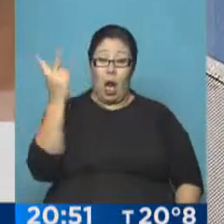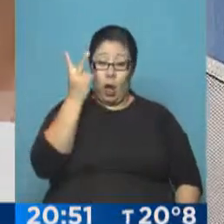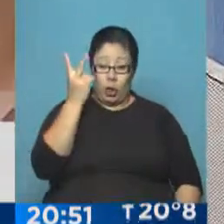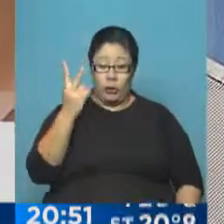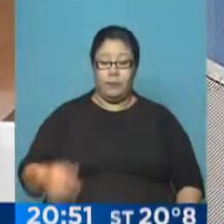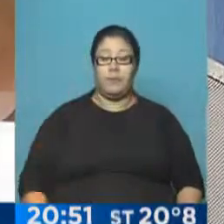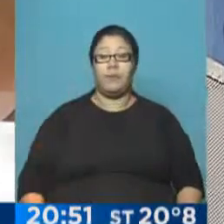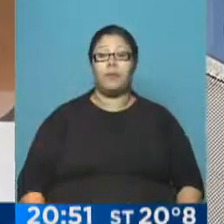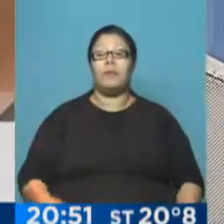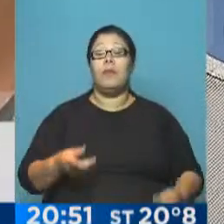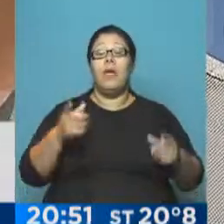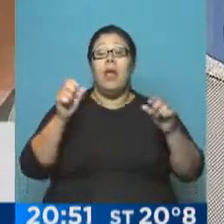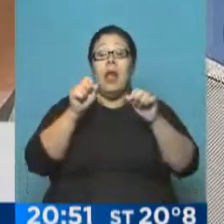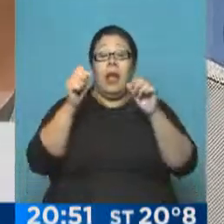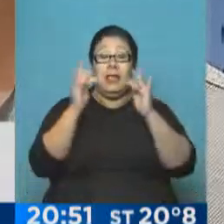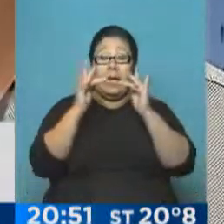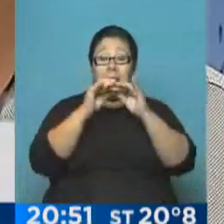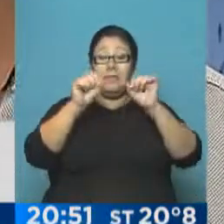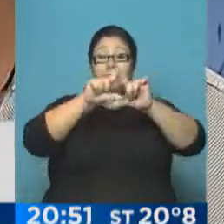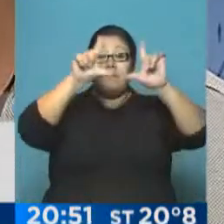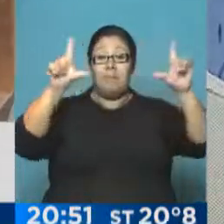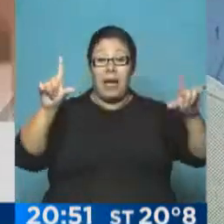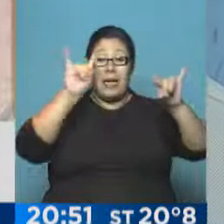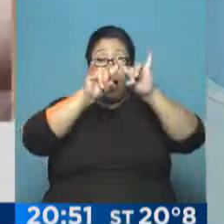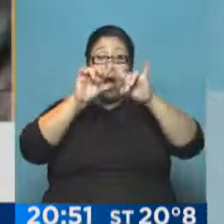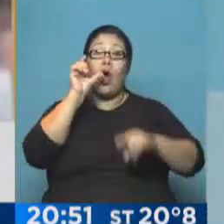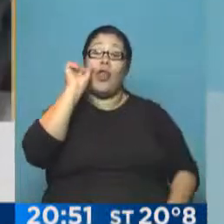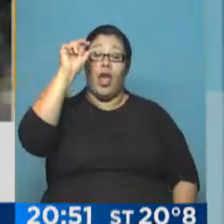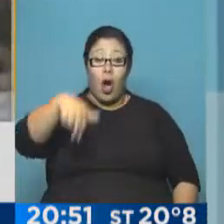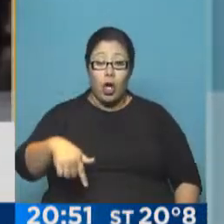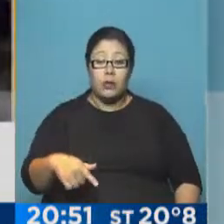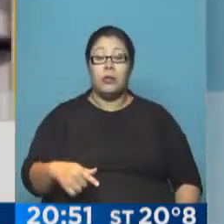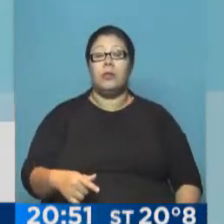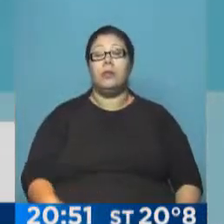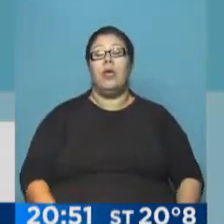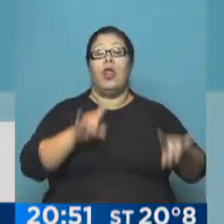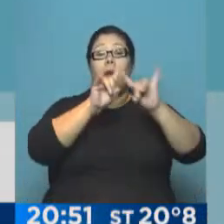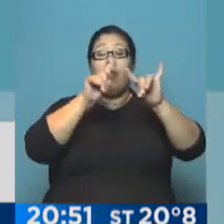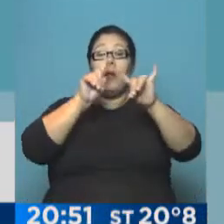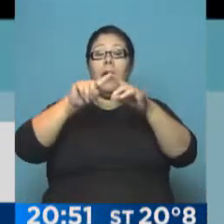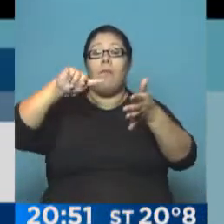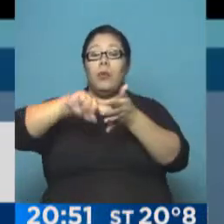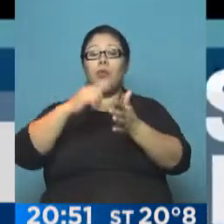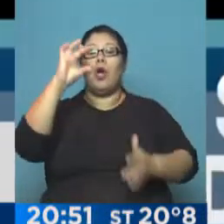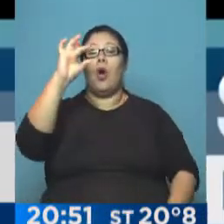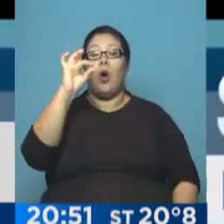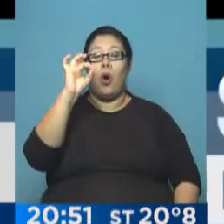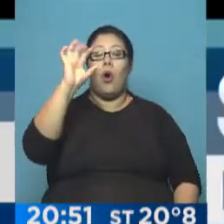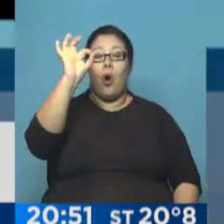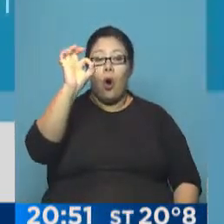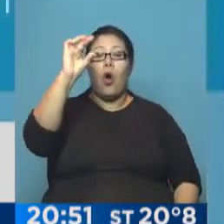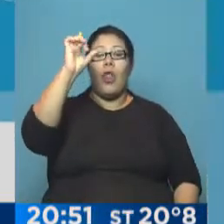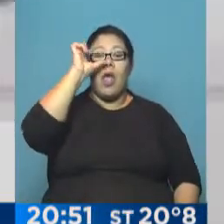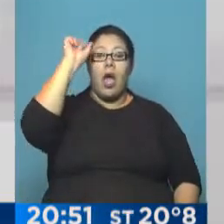para todo el público para todo el público desde la dirección web www.lan.com